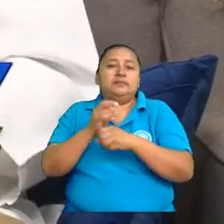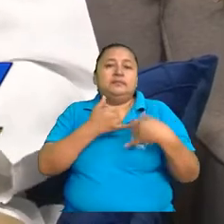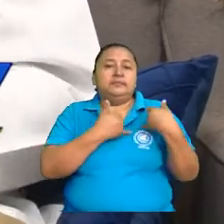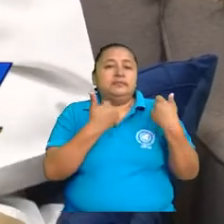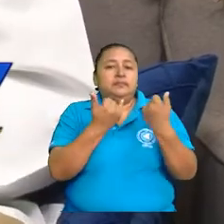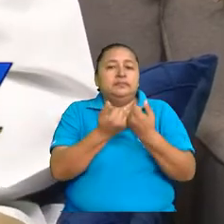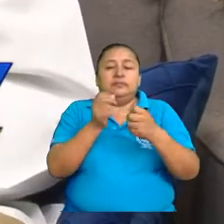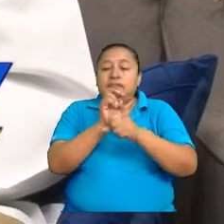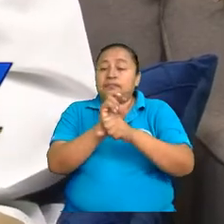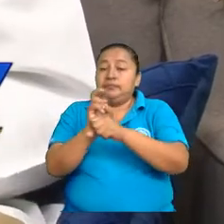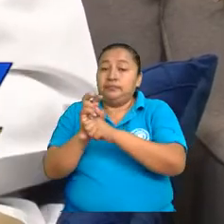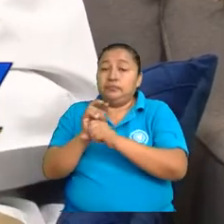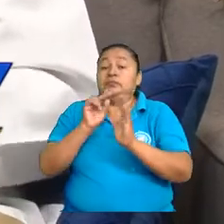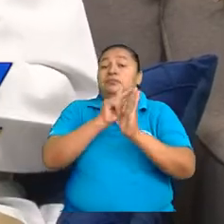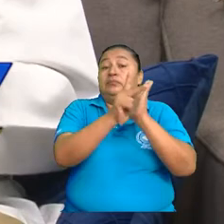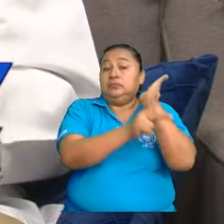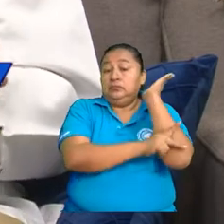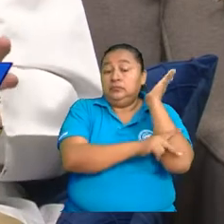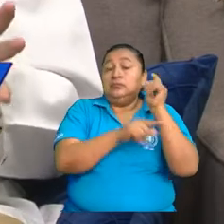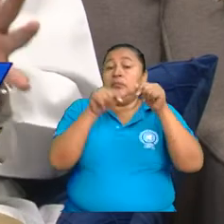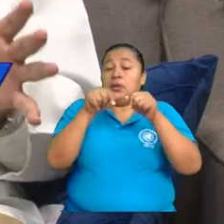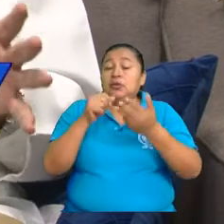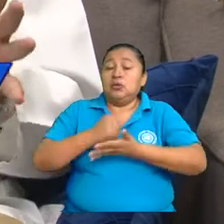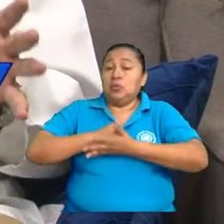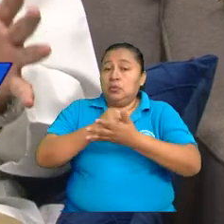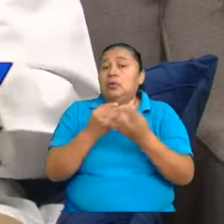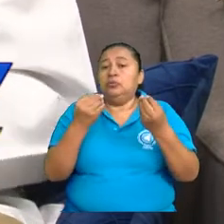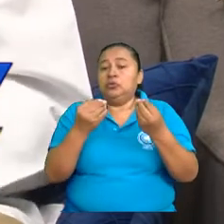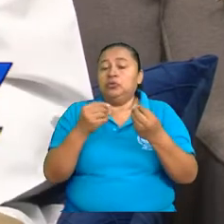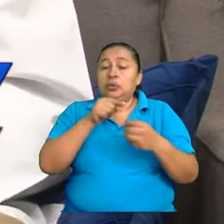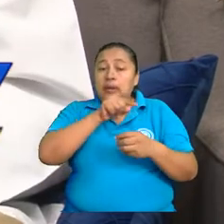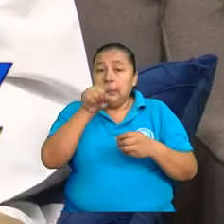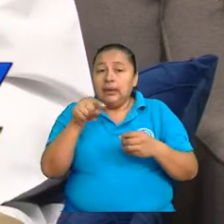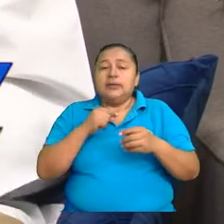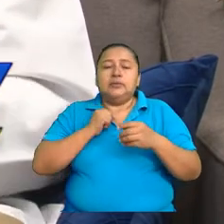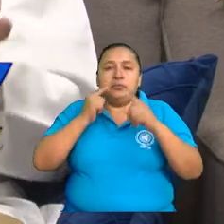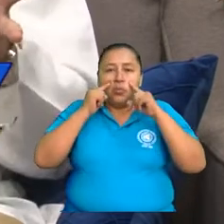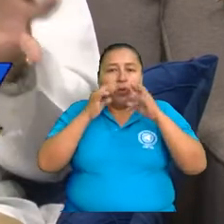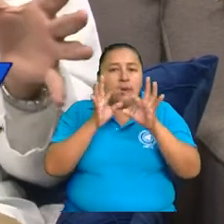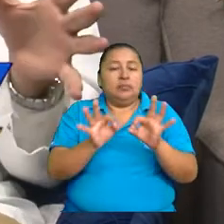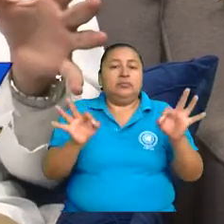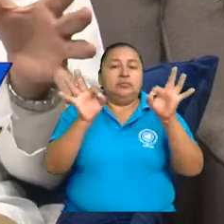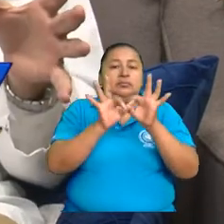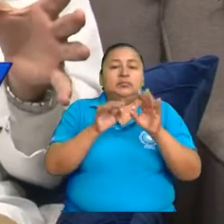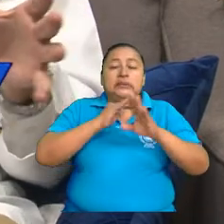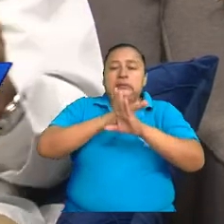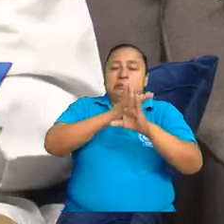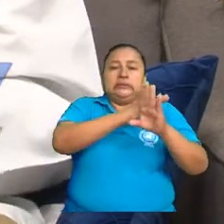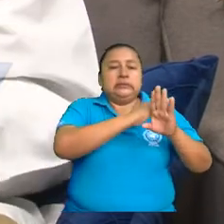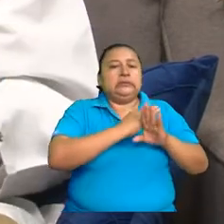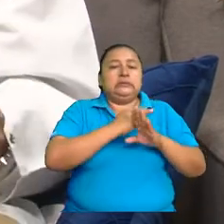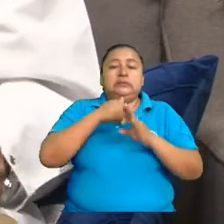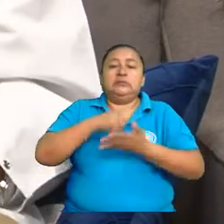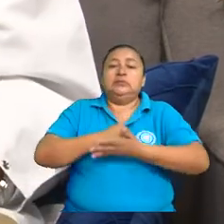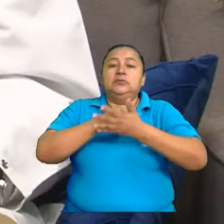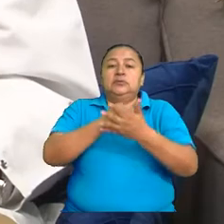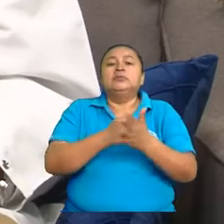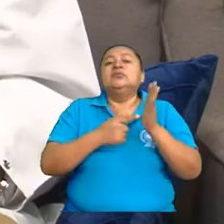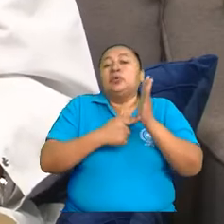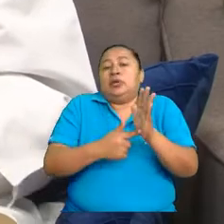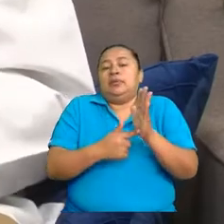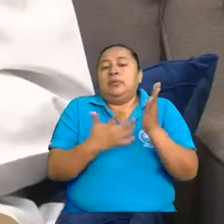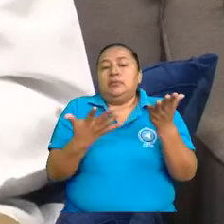una vigilancia de país, y eso nos ayuda mucho a esa contención. Esta contención nos ayudará a que si un momento dado